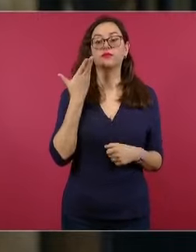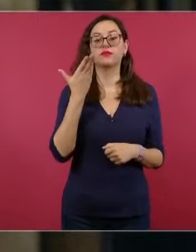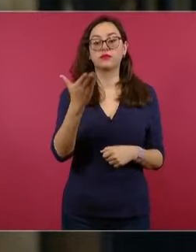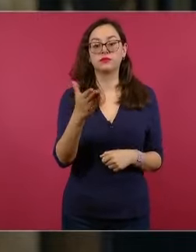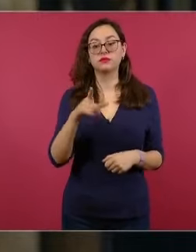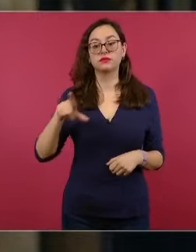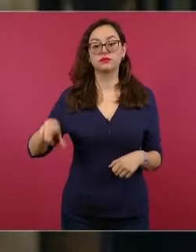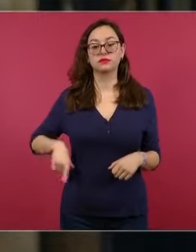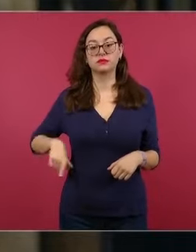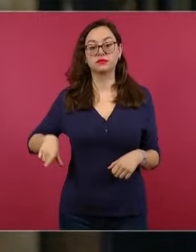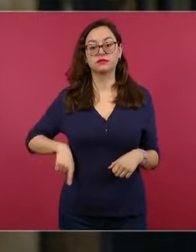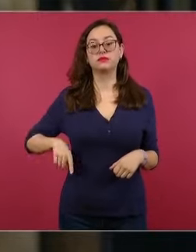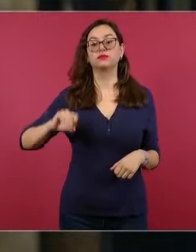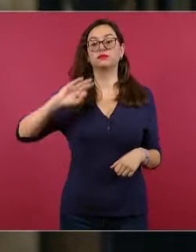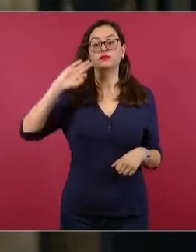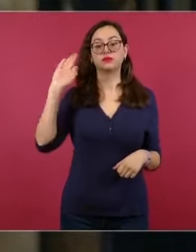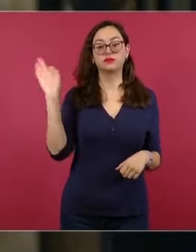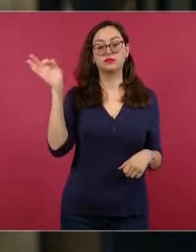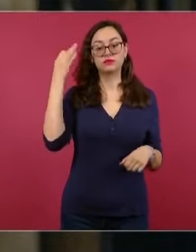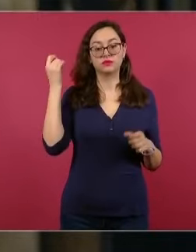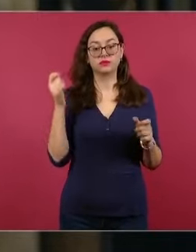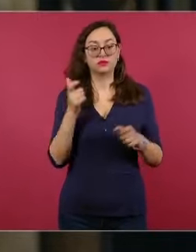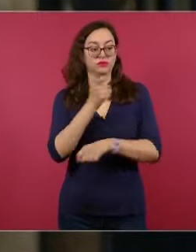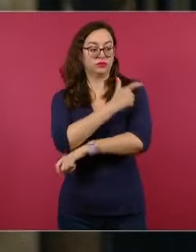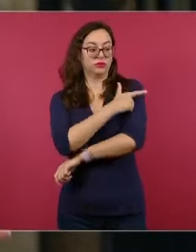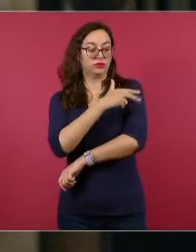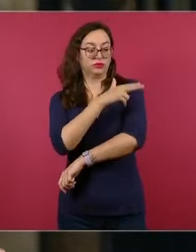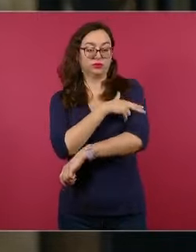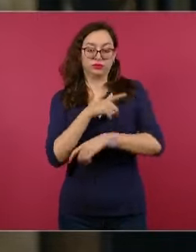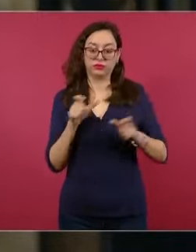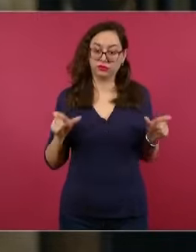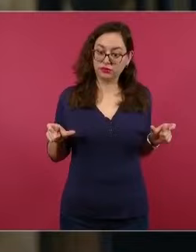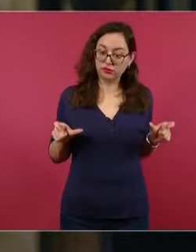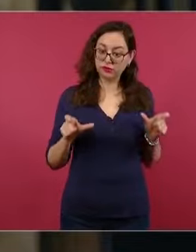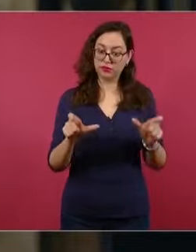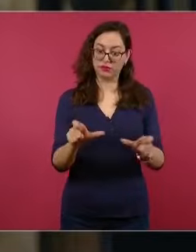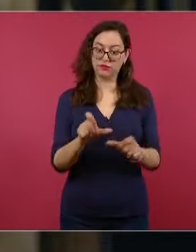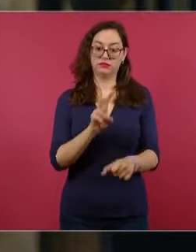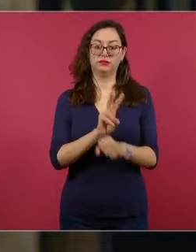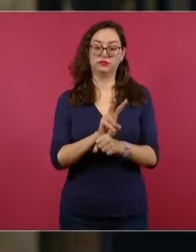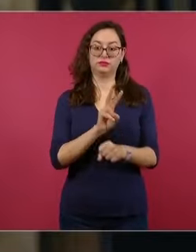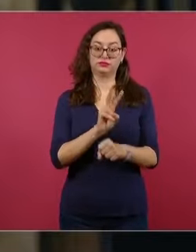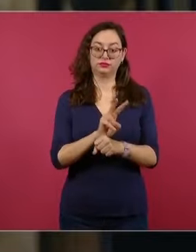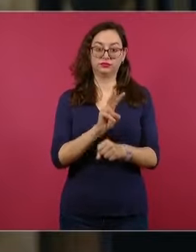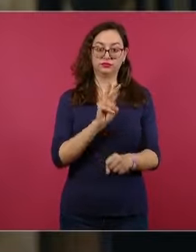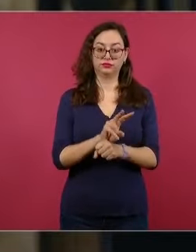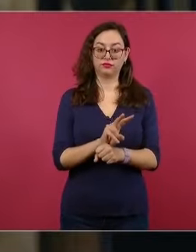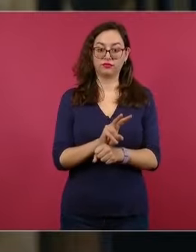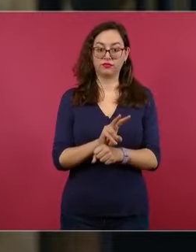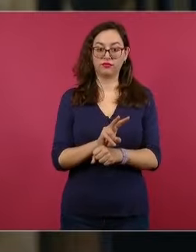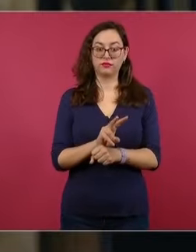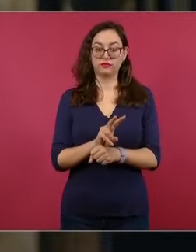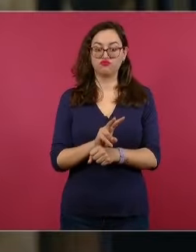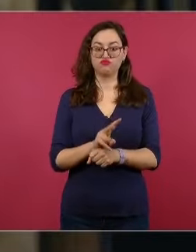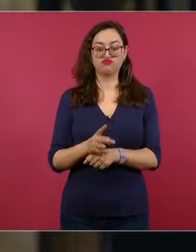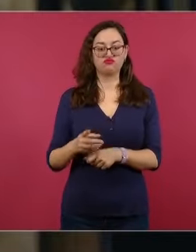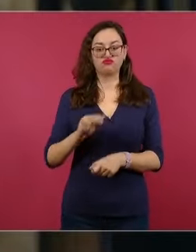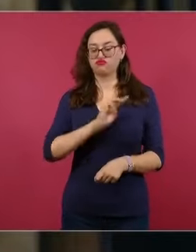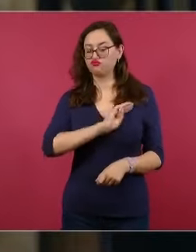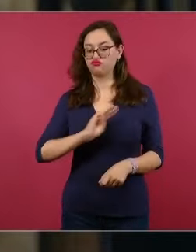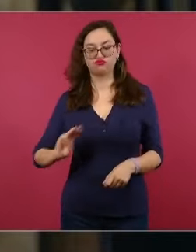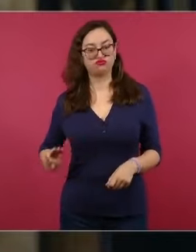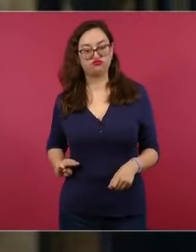se le pudiera dar protección de guardia nacional no del municipio ni del Estado porque pues finalmente